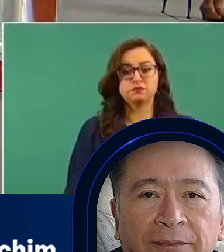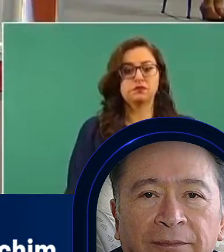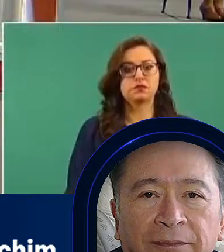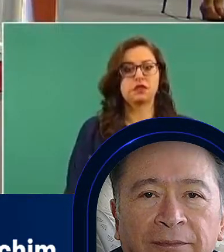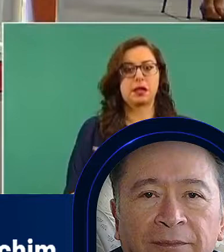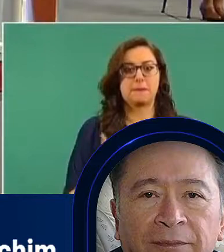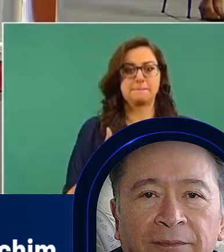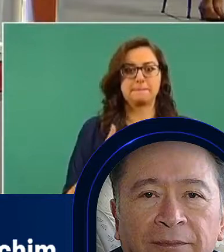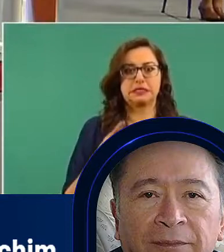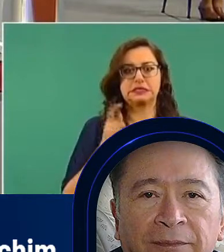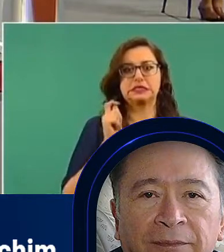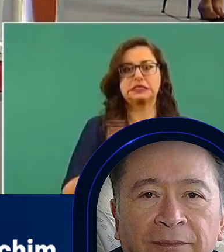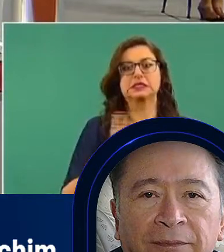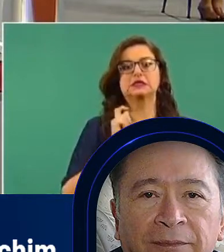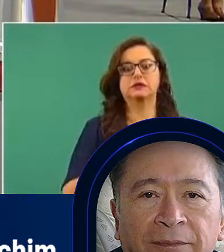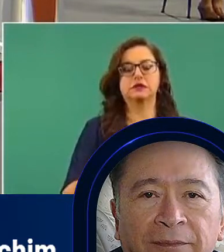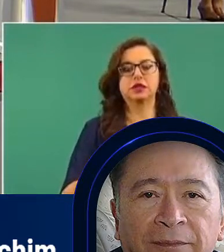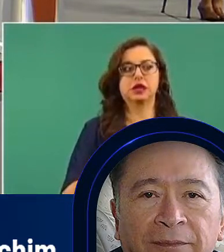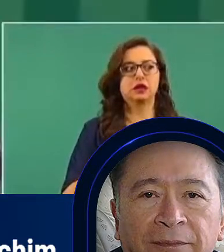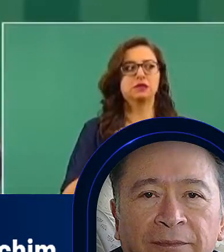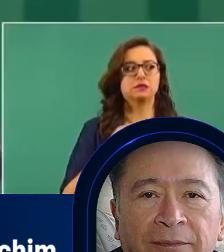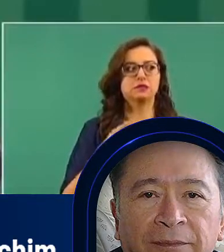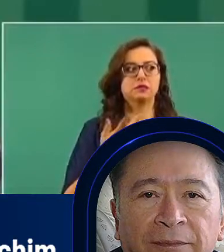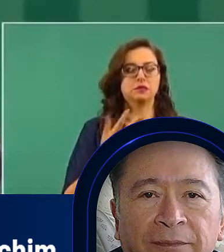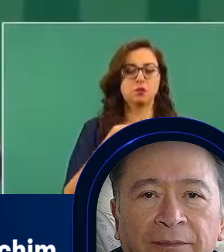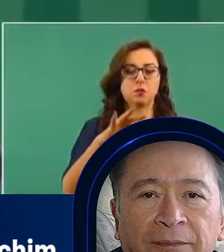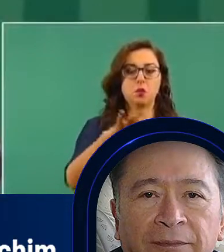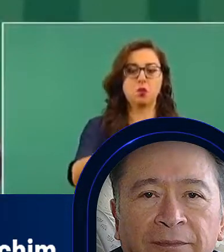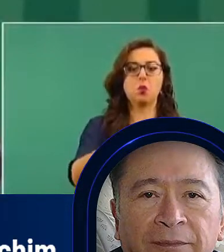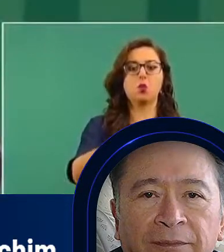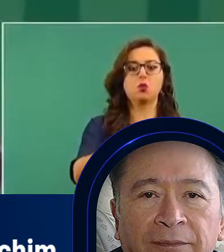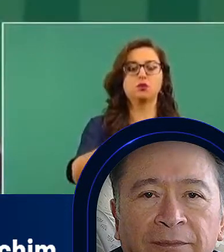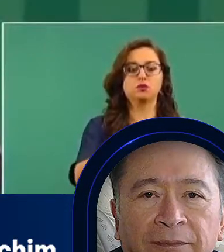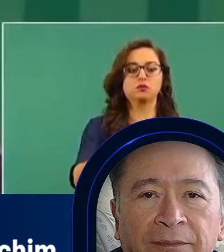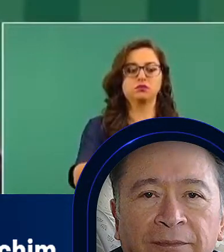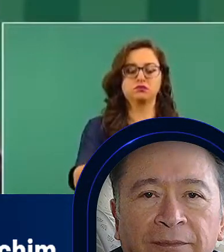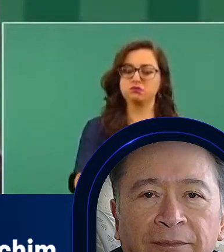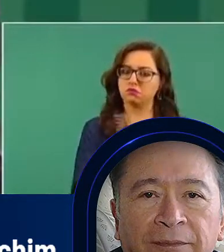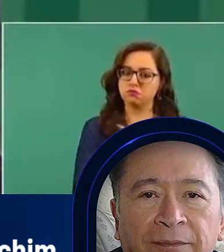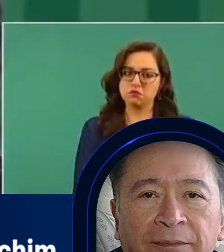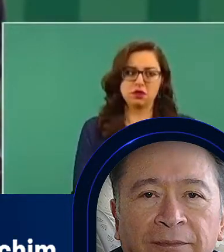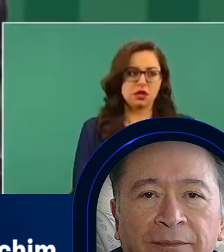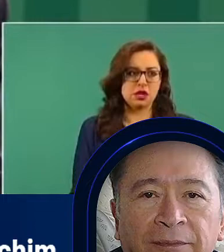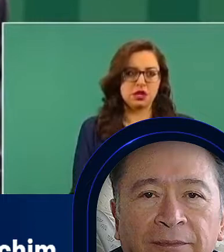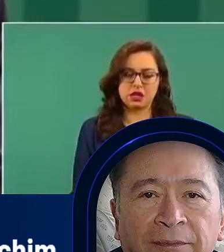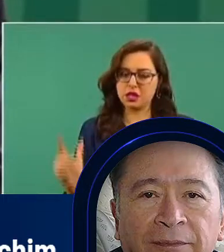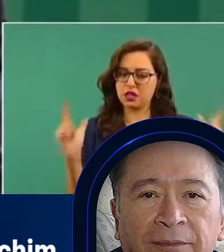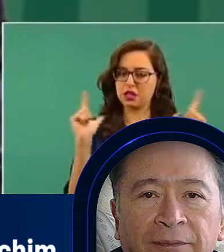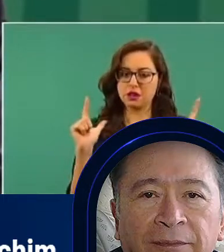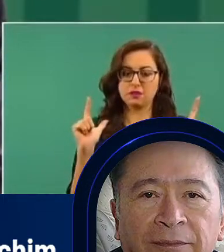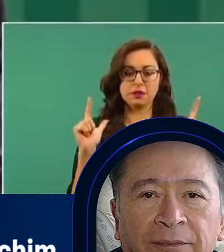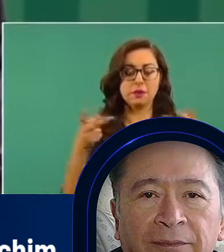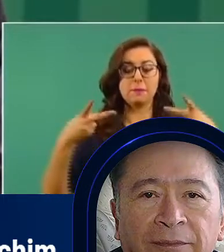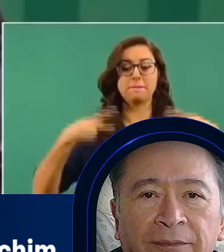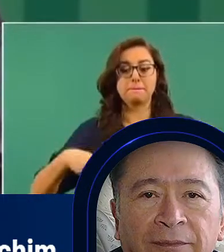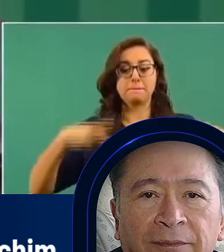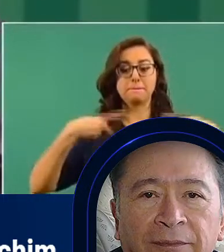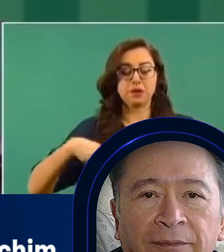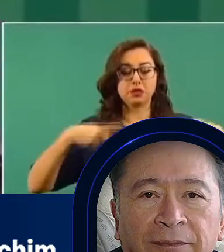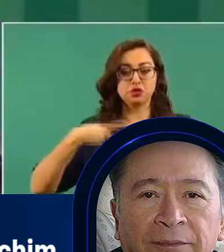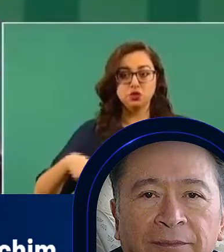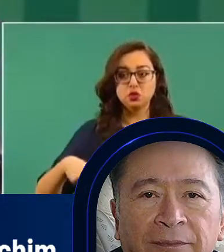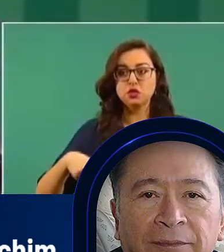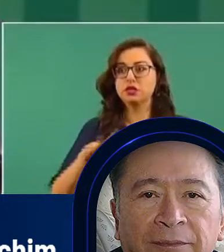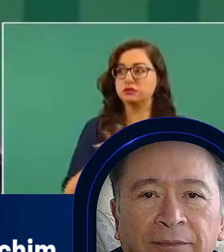sacar avante sus iniciativas Con la rapidez con la que puede hacerlo ahora Pero además, Luz Alberto,